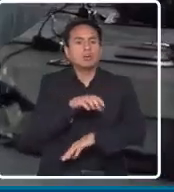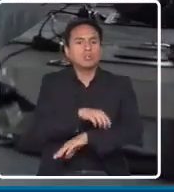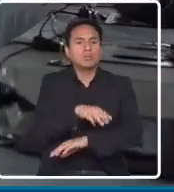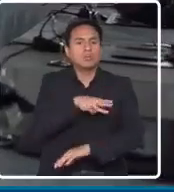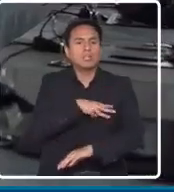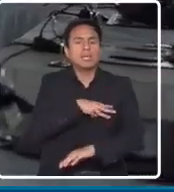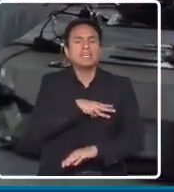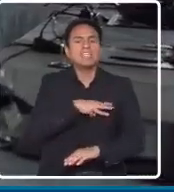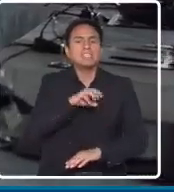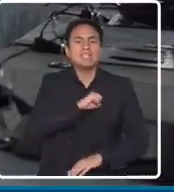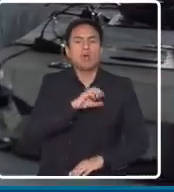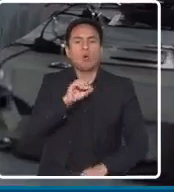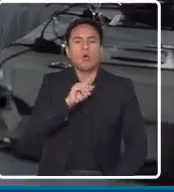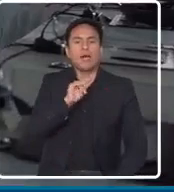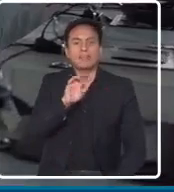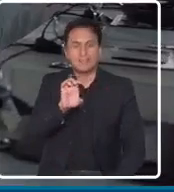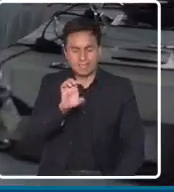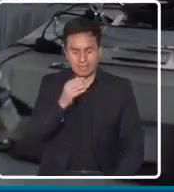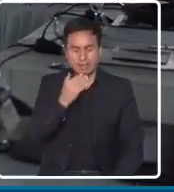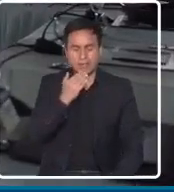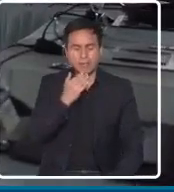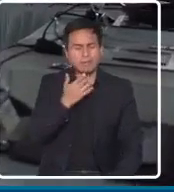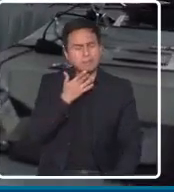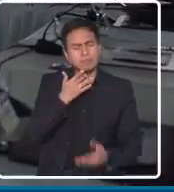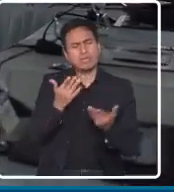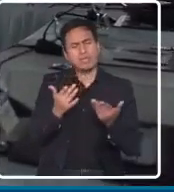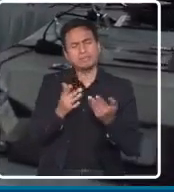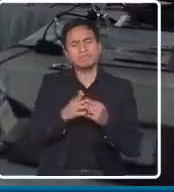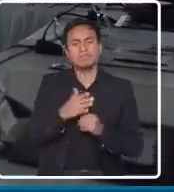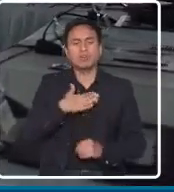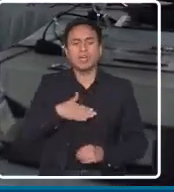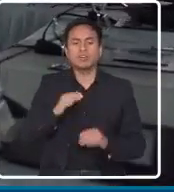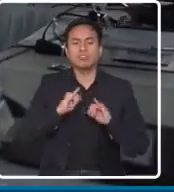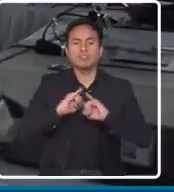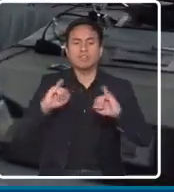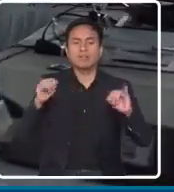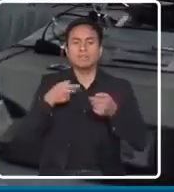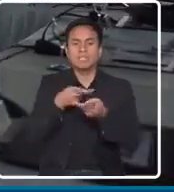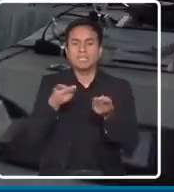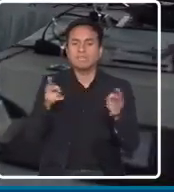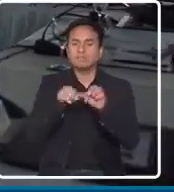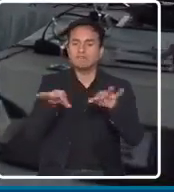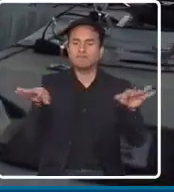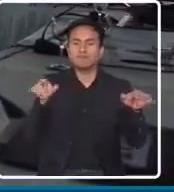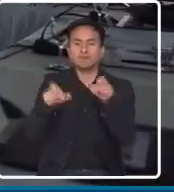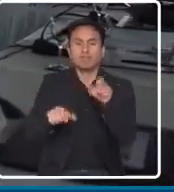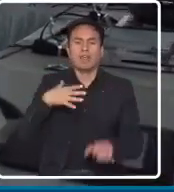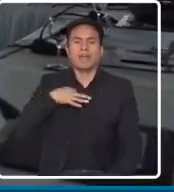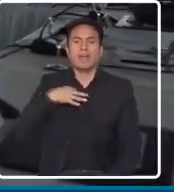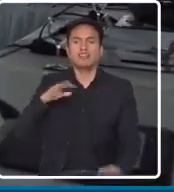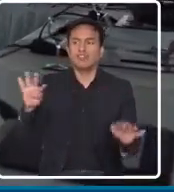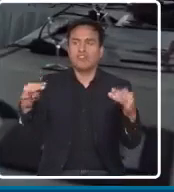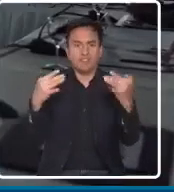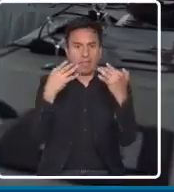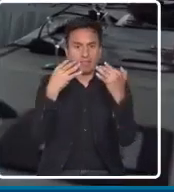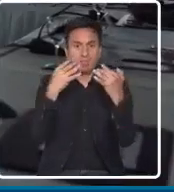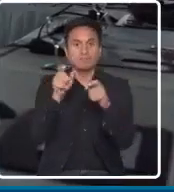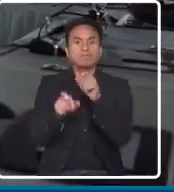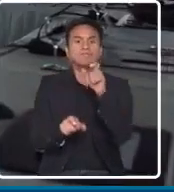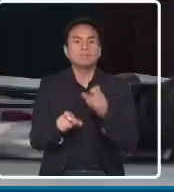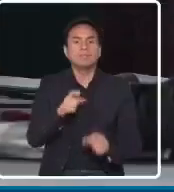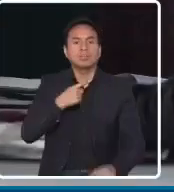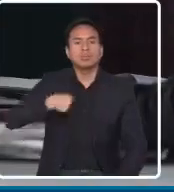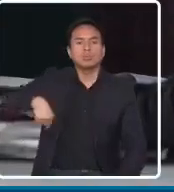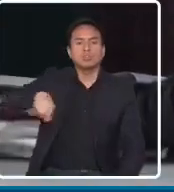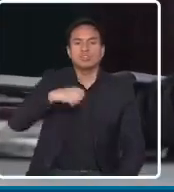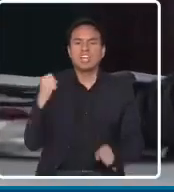de Santiago Oeste. Porque quiero transmitirles a nuestros ciudadanos, a las familias que nos están viendo, que